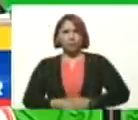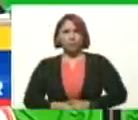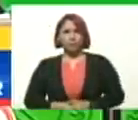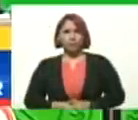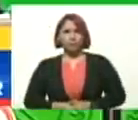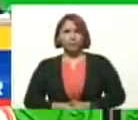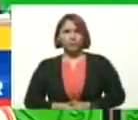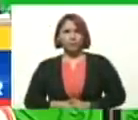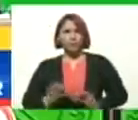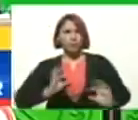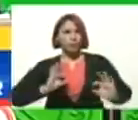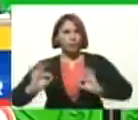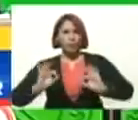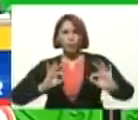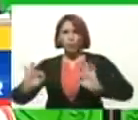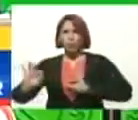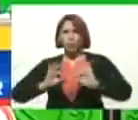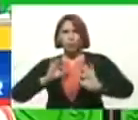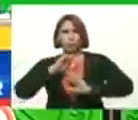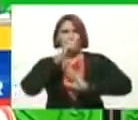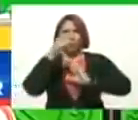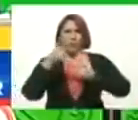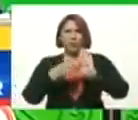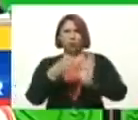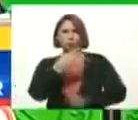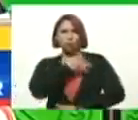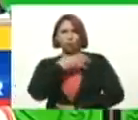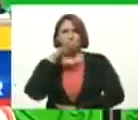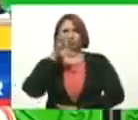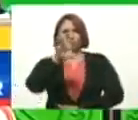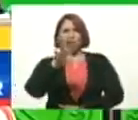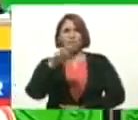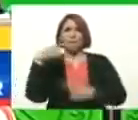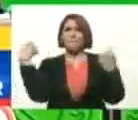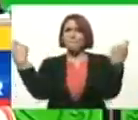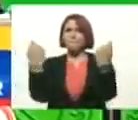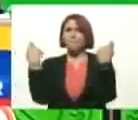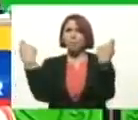en ejercicio pleno de su soberanía popular.